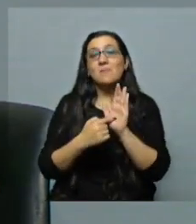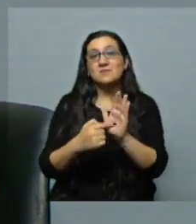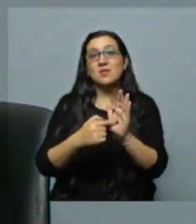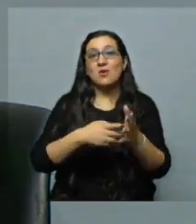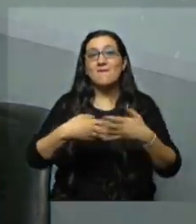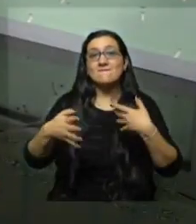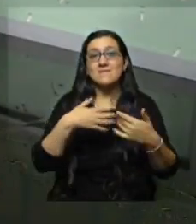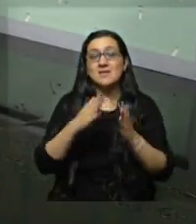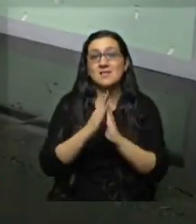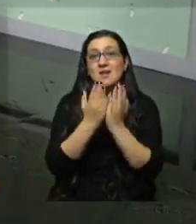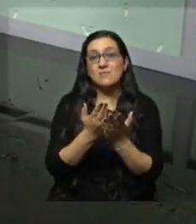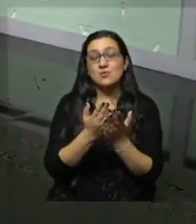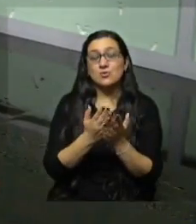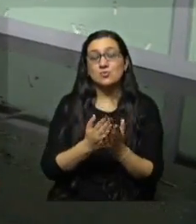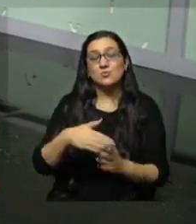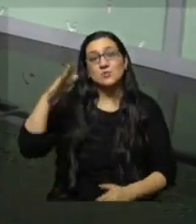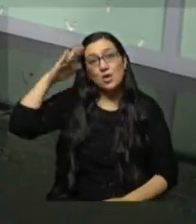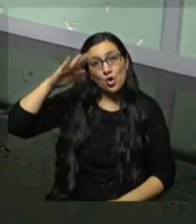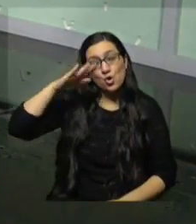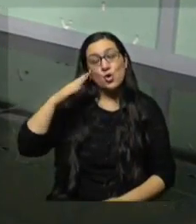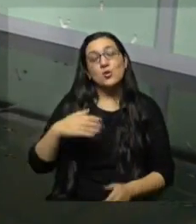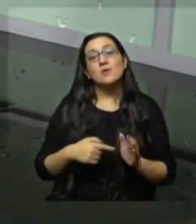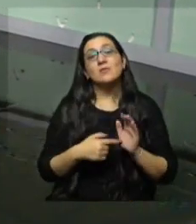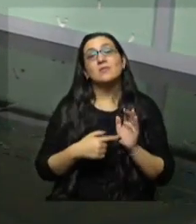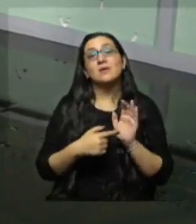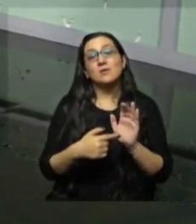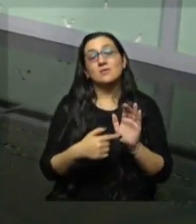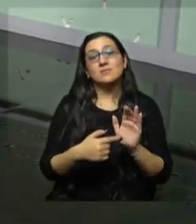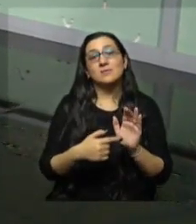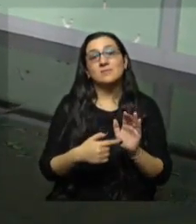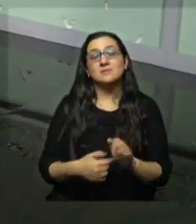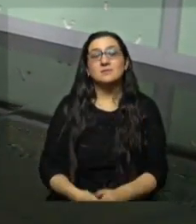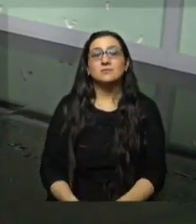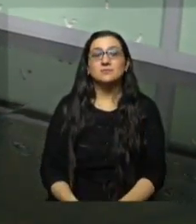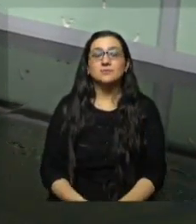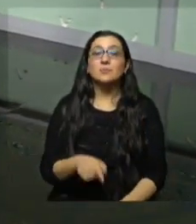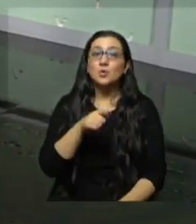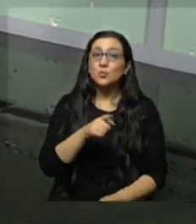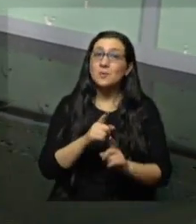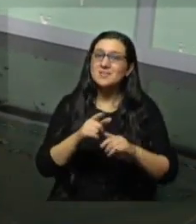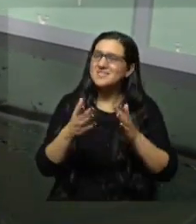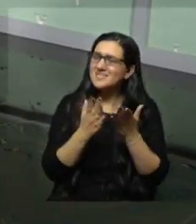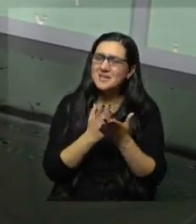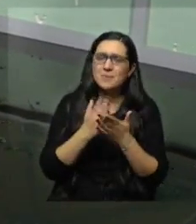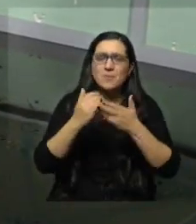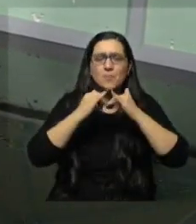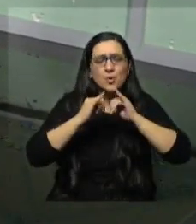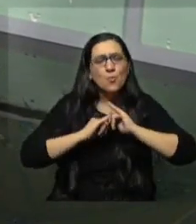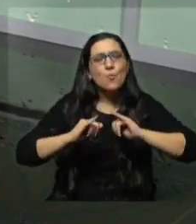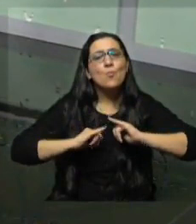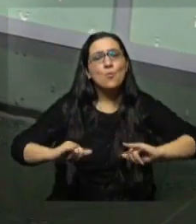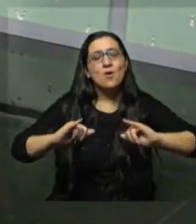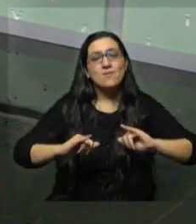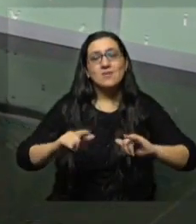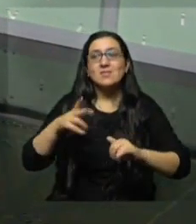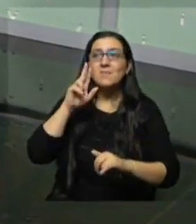el placer y el honor junto al profe Piñeiruga de estar en la presentación. Vos has sido también un promotor de esto de mirar un poco a esos